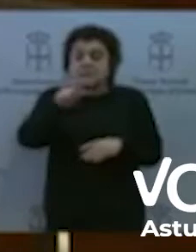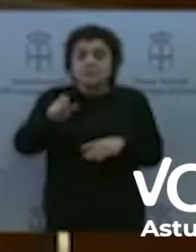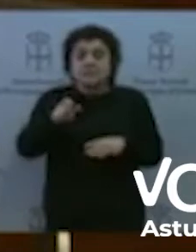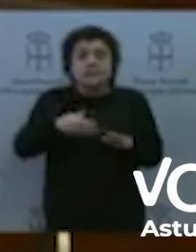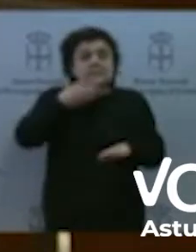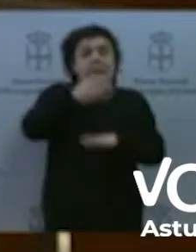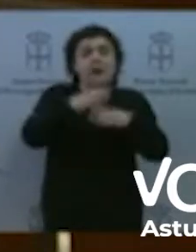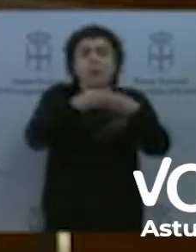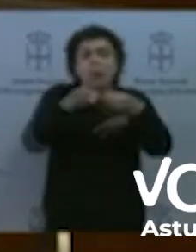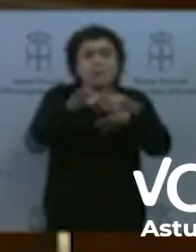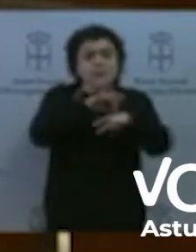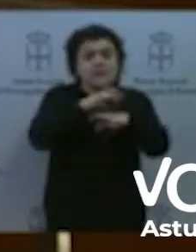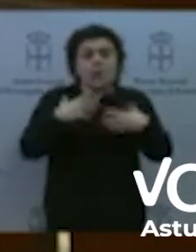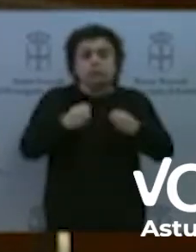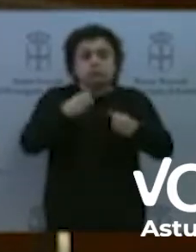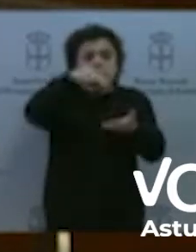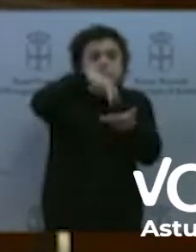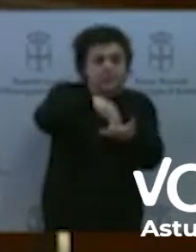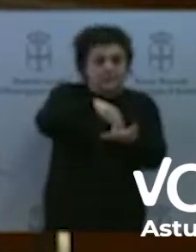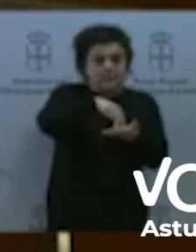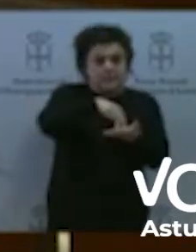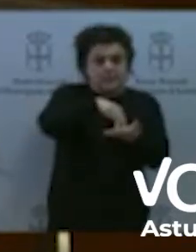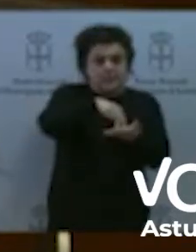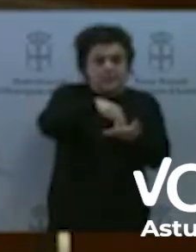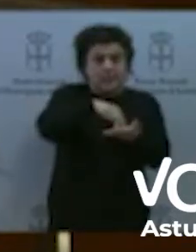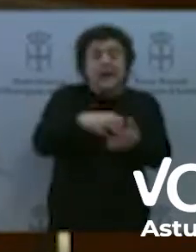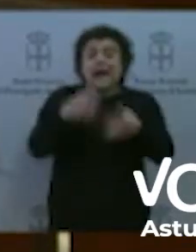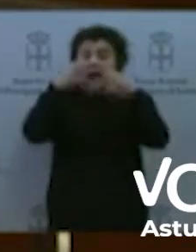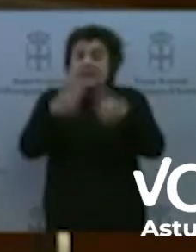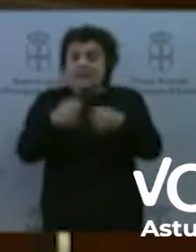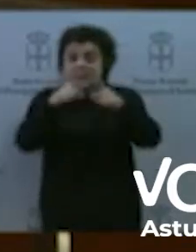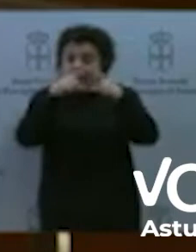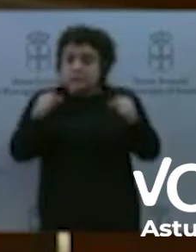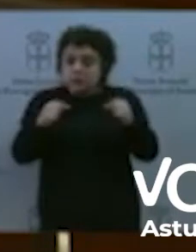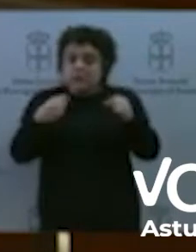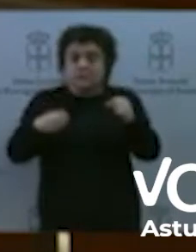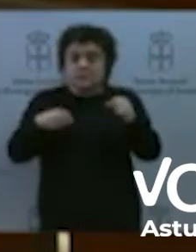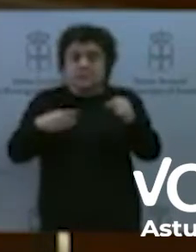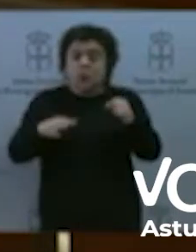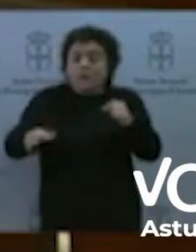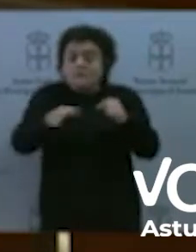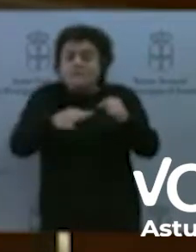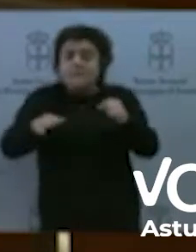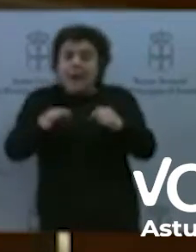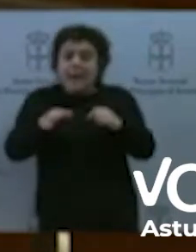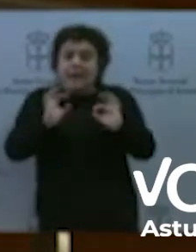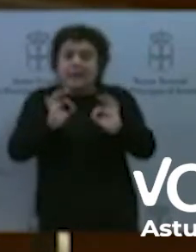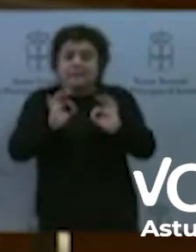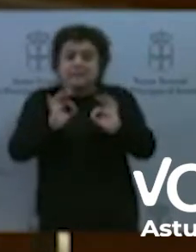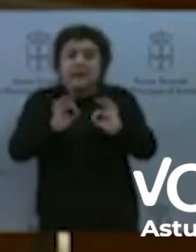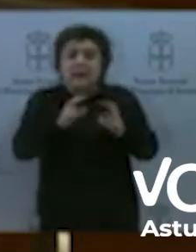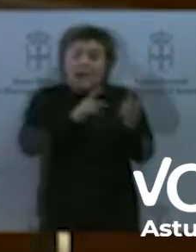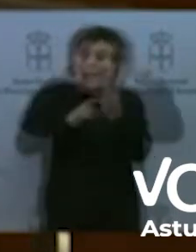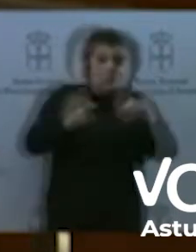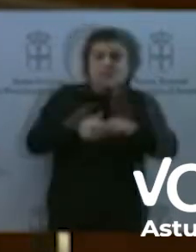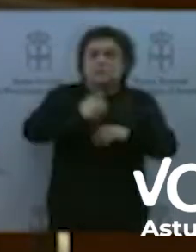La realidad es que Asturias se sitúa junto a Baleares como la región donde los pacientes tienen que esperar más tiempo para ser visitados por el médico